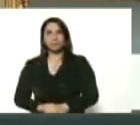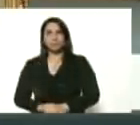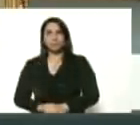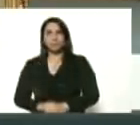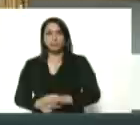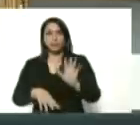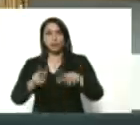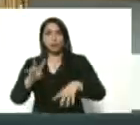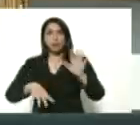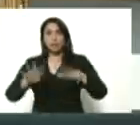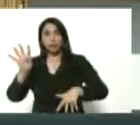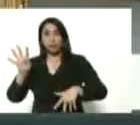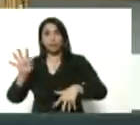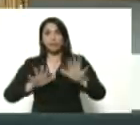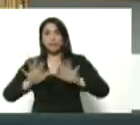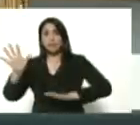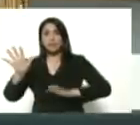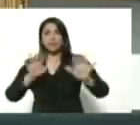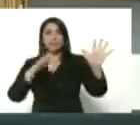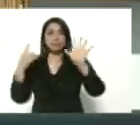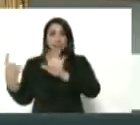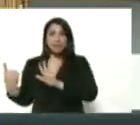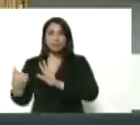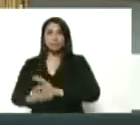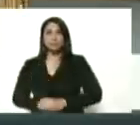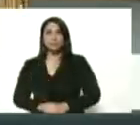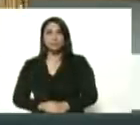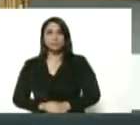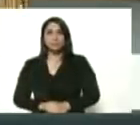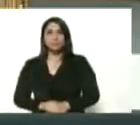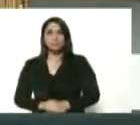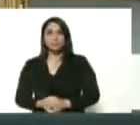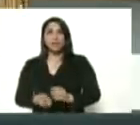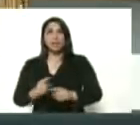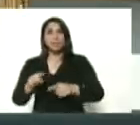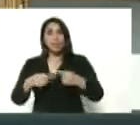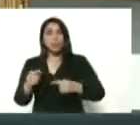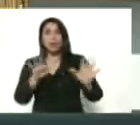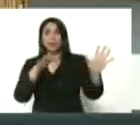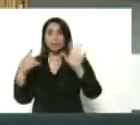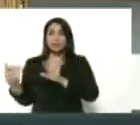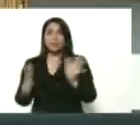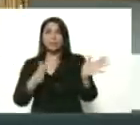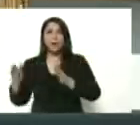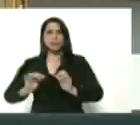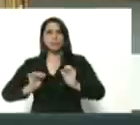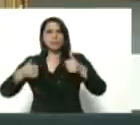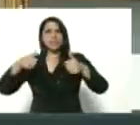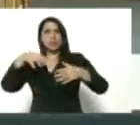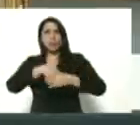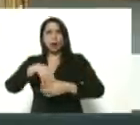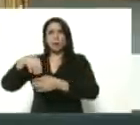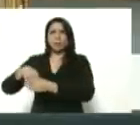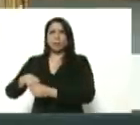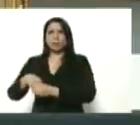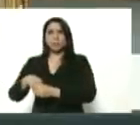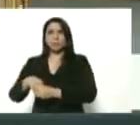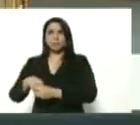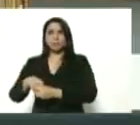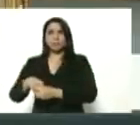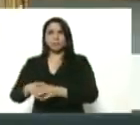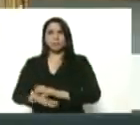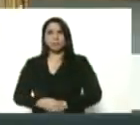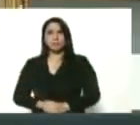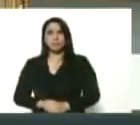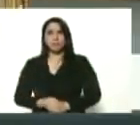12, 14, 15, 16. Luego el 16 de marzo arranca la cuarentena y